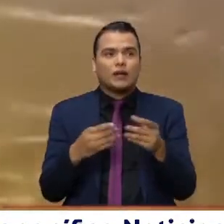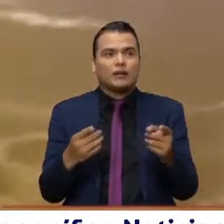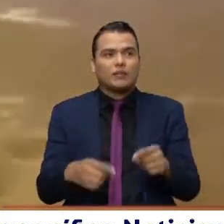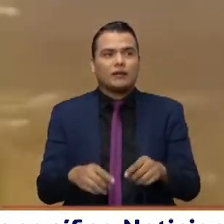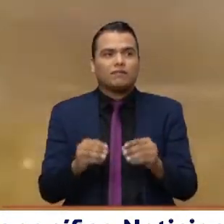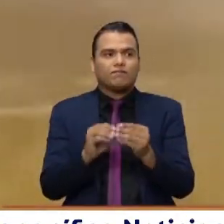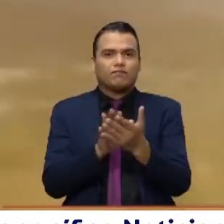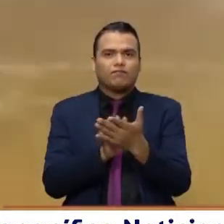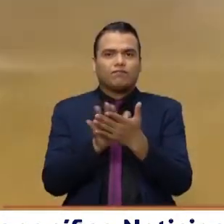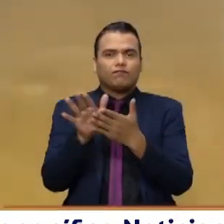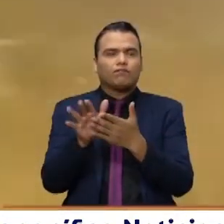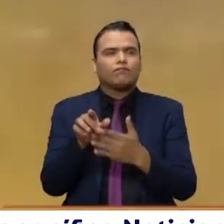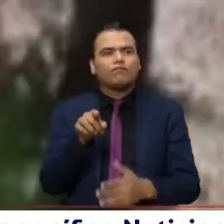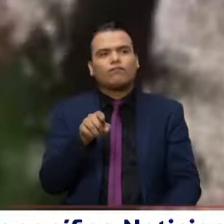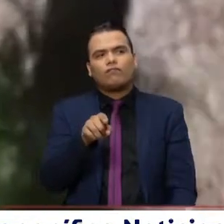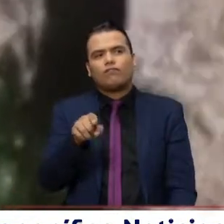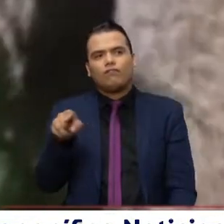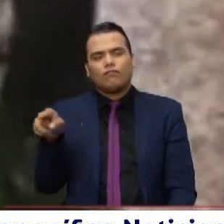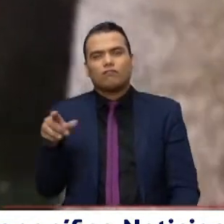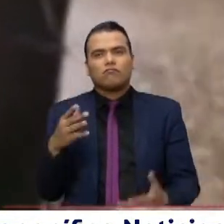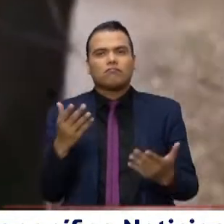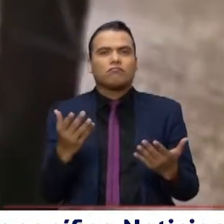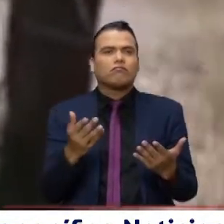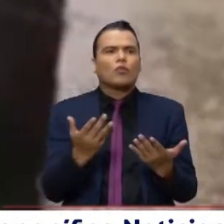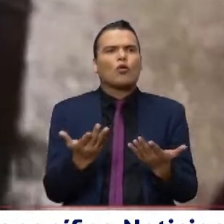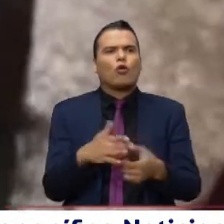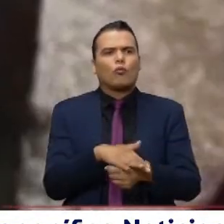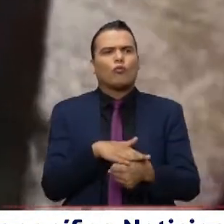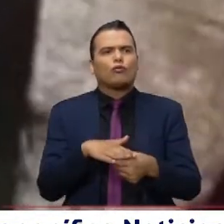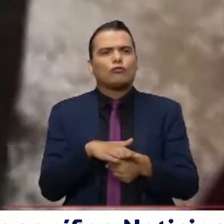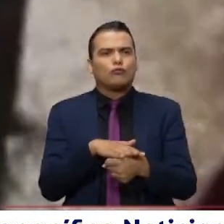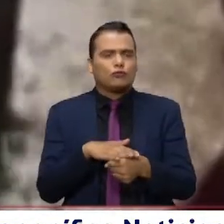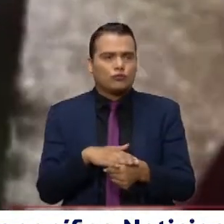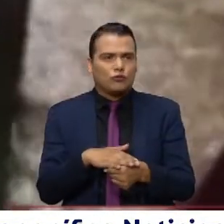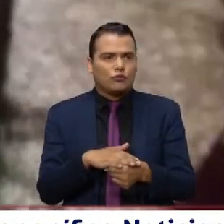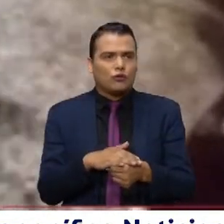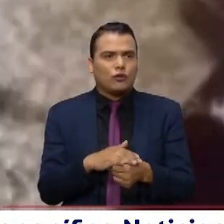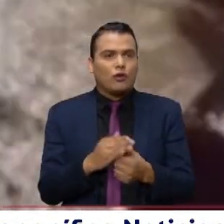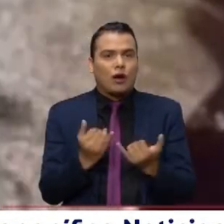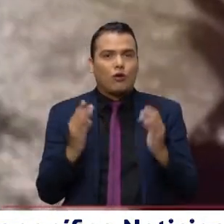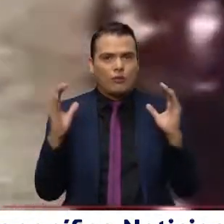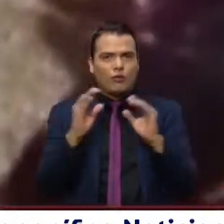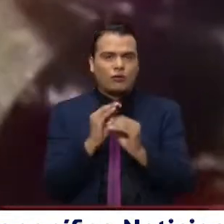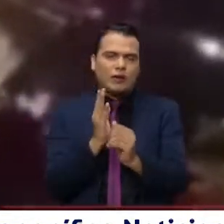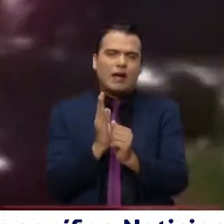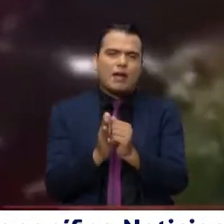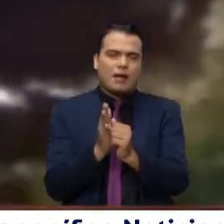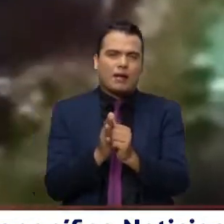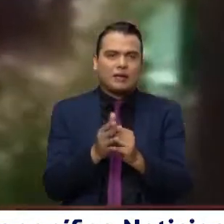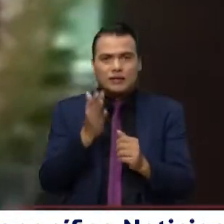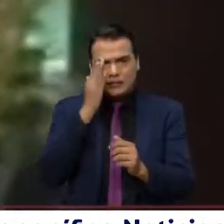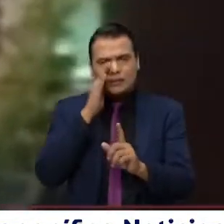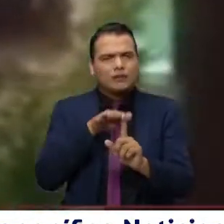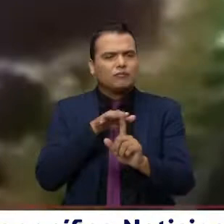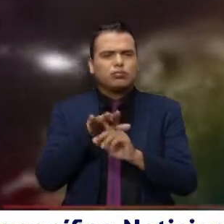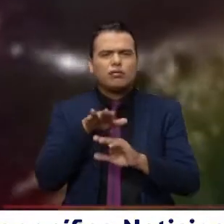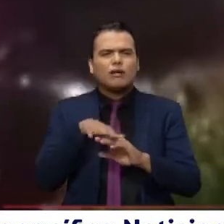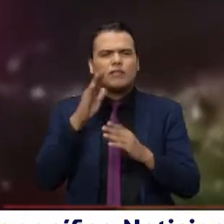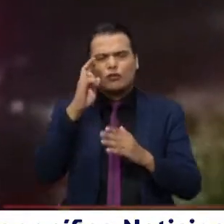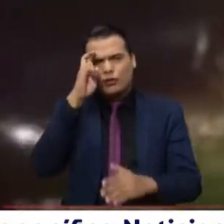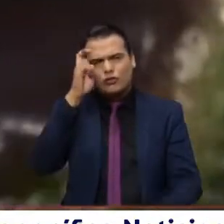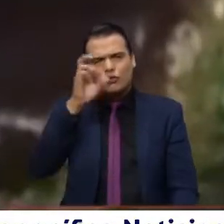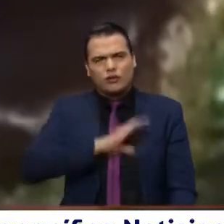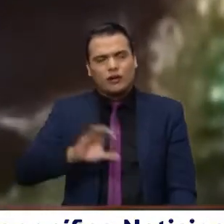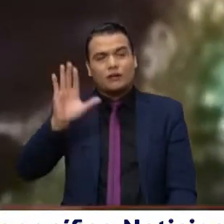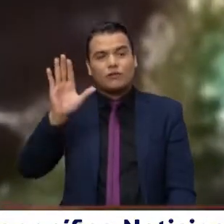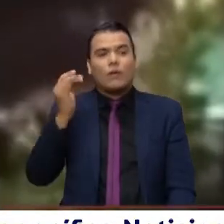el reporte entrada la noche de lo sucedido durante esta jornada de lluvias que afectó principalmente el norte